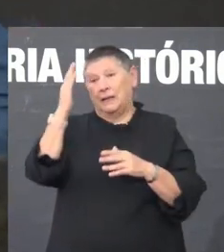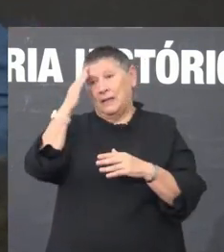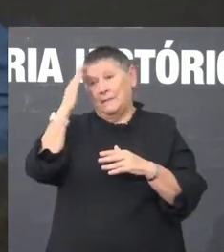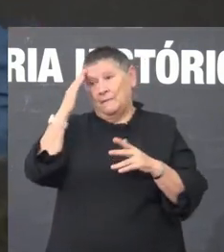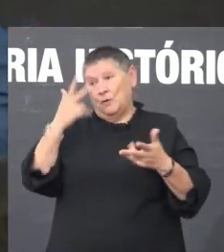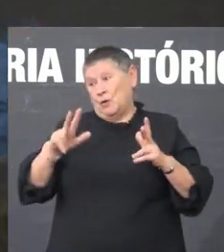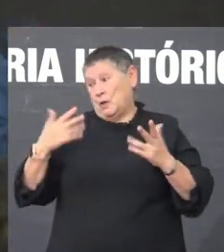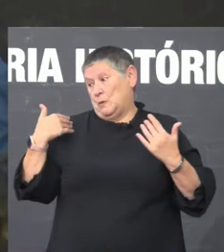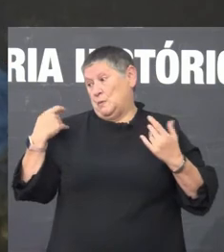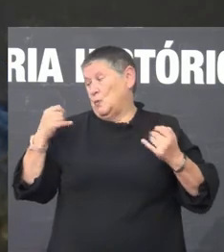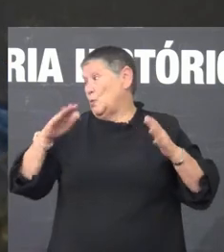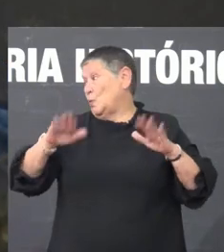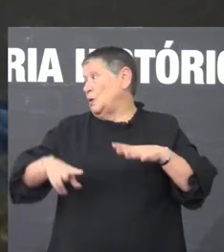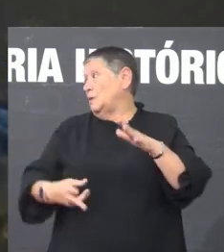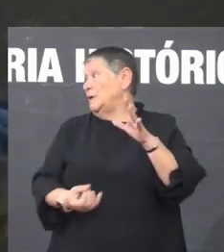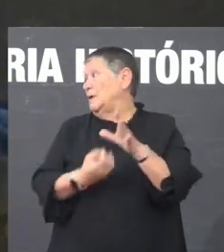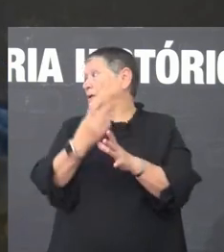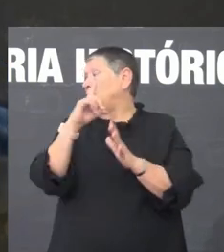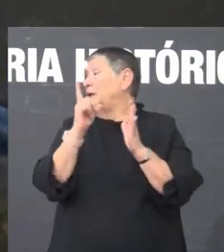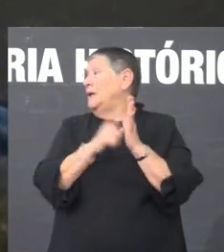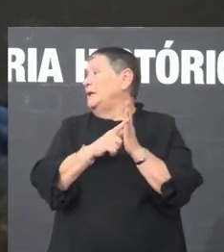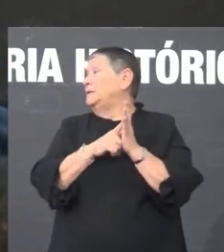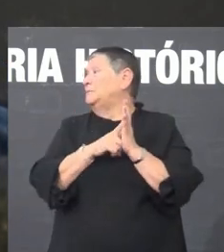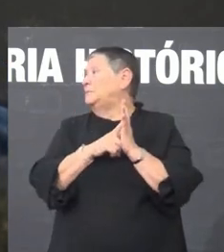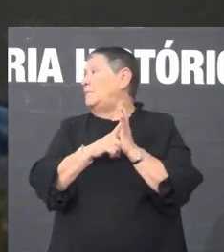democrática, la última, que